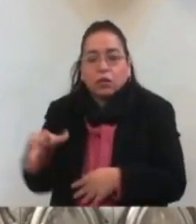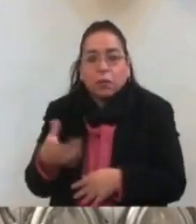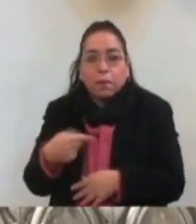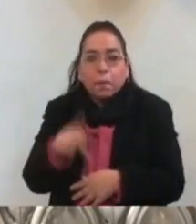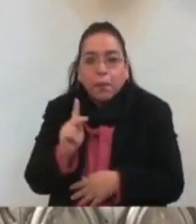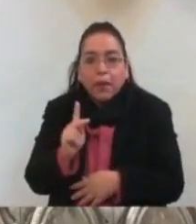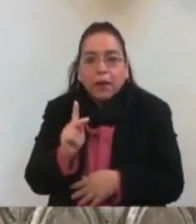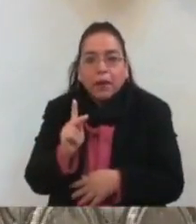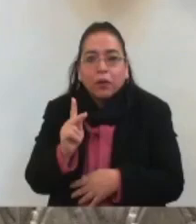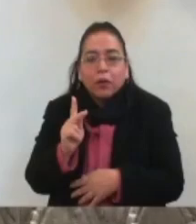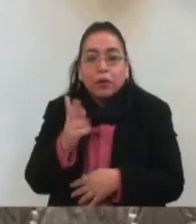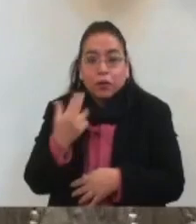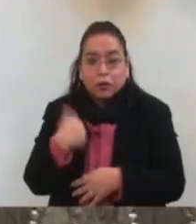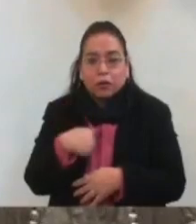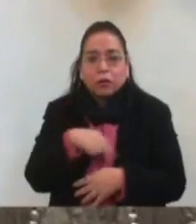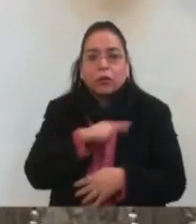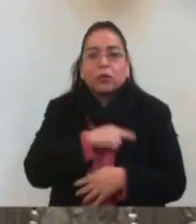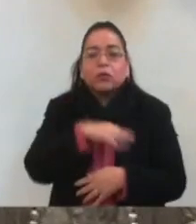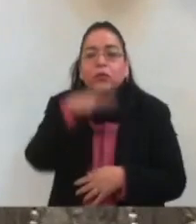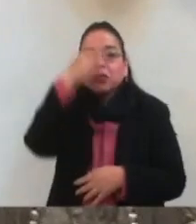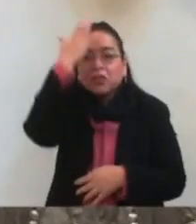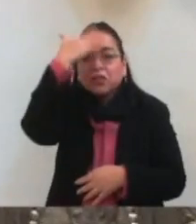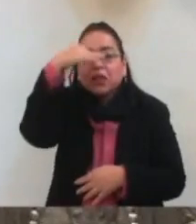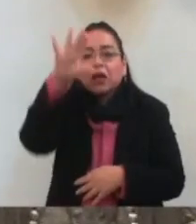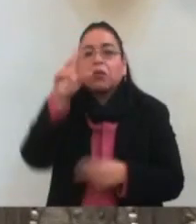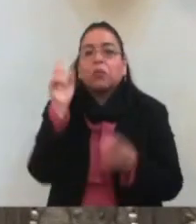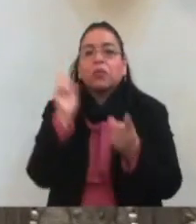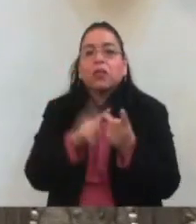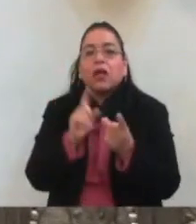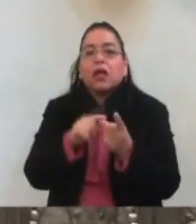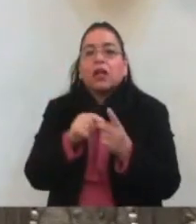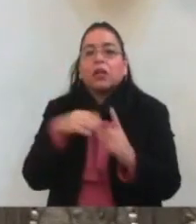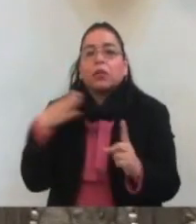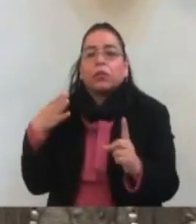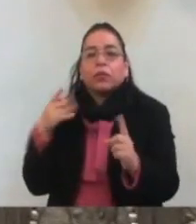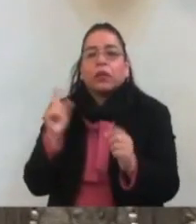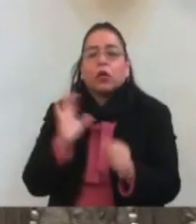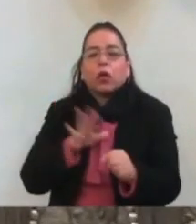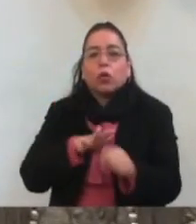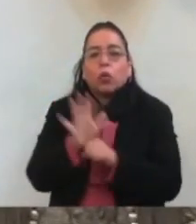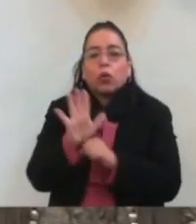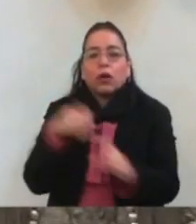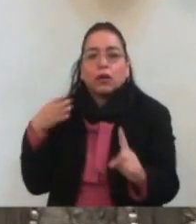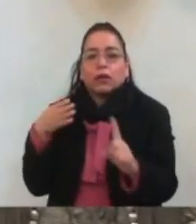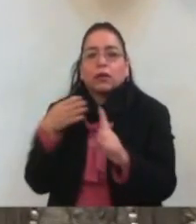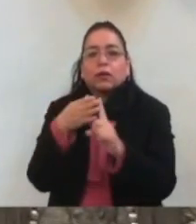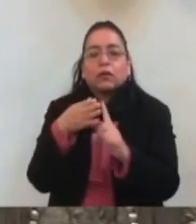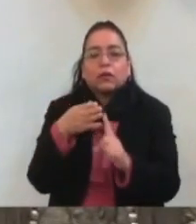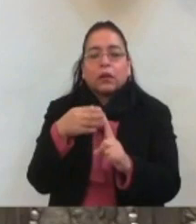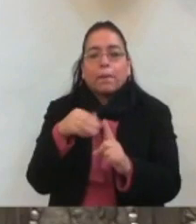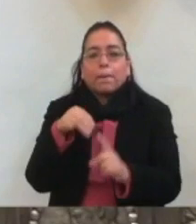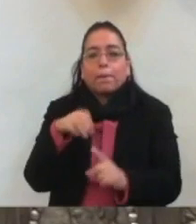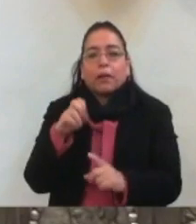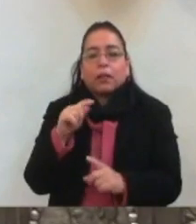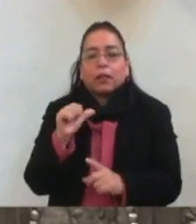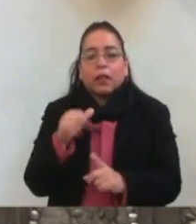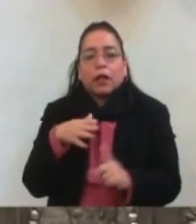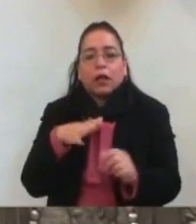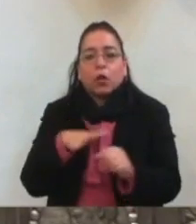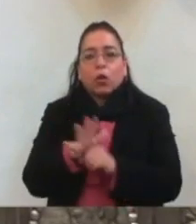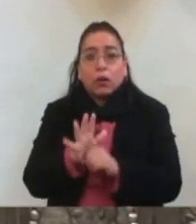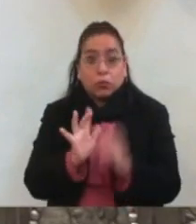los caminantes sabemos el destino pero